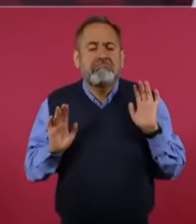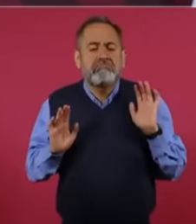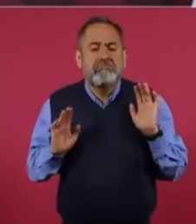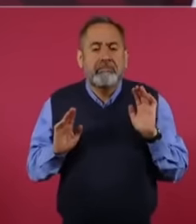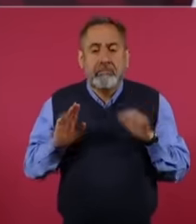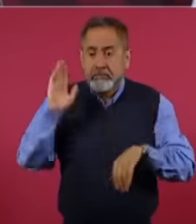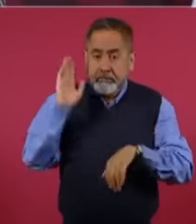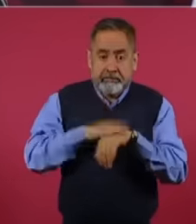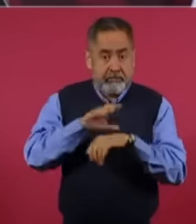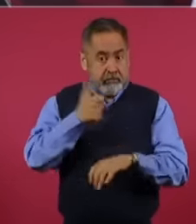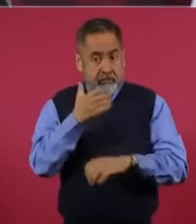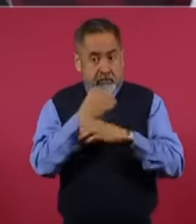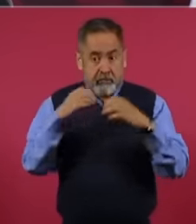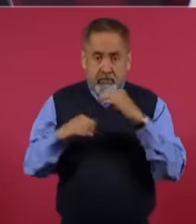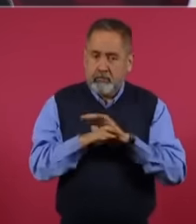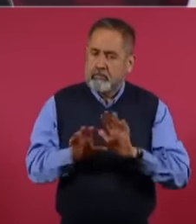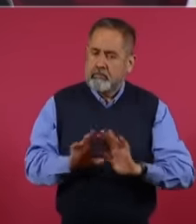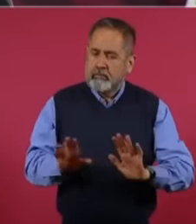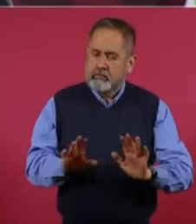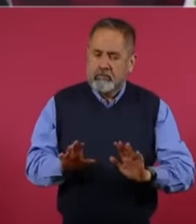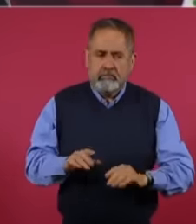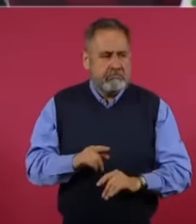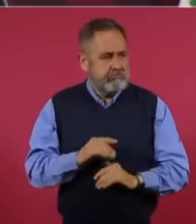pasan de